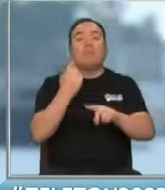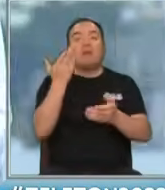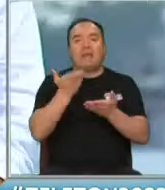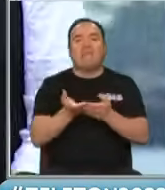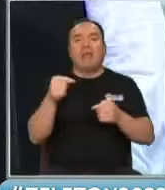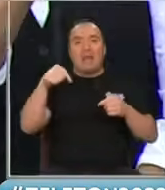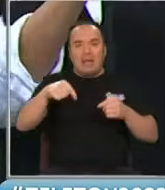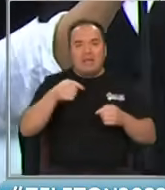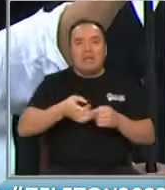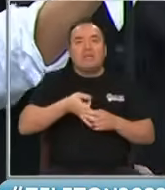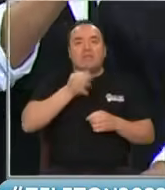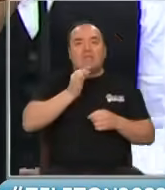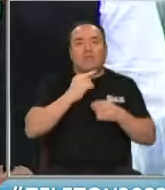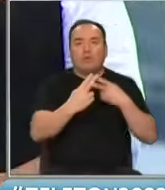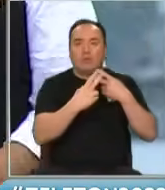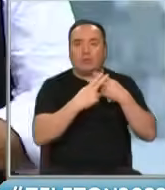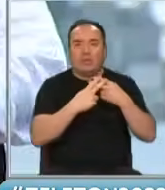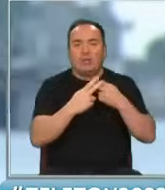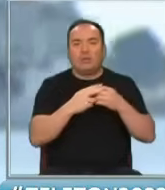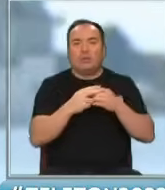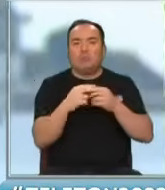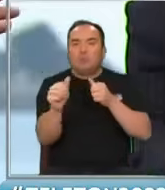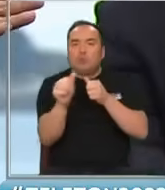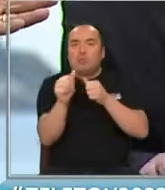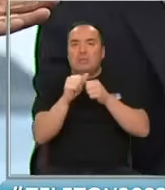un desayuno junto al mar.